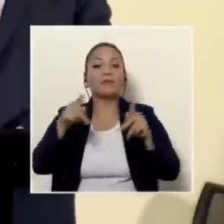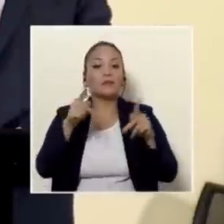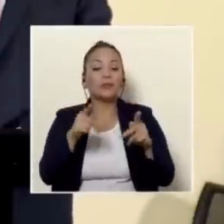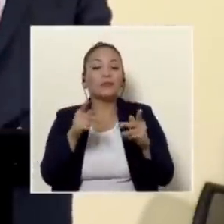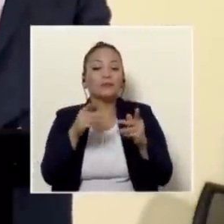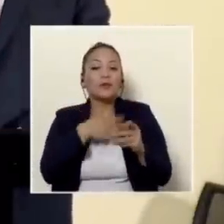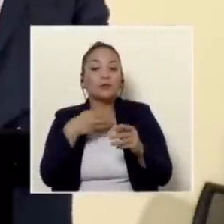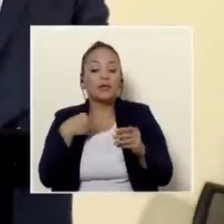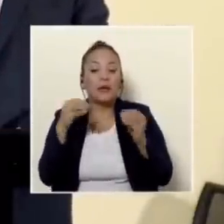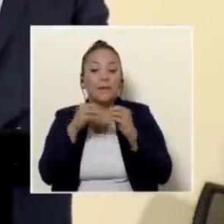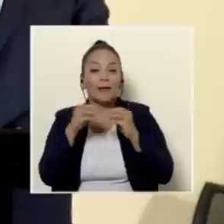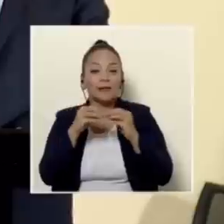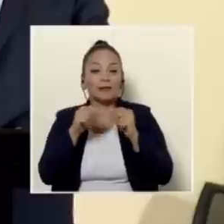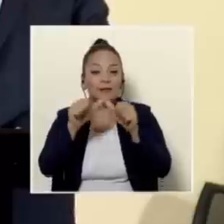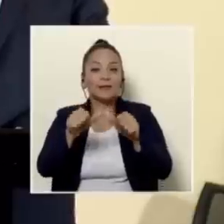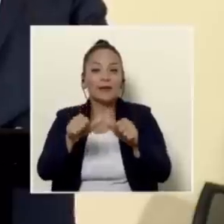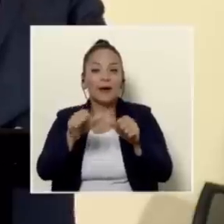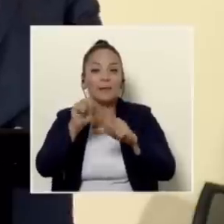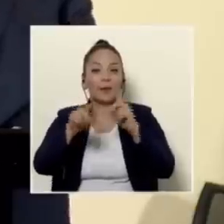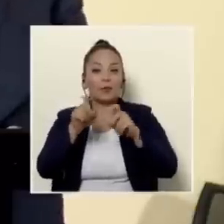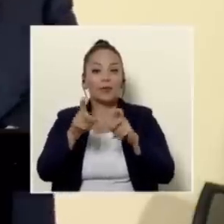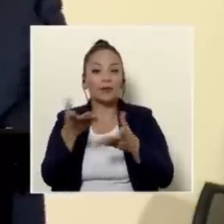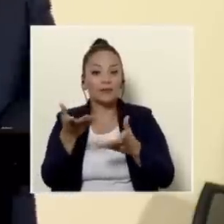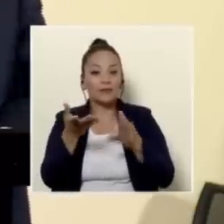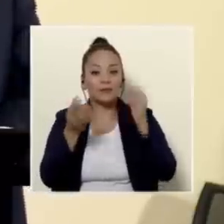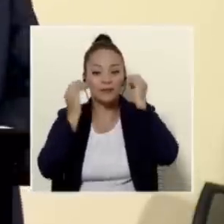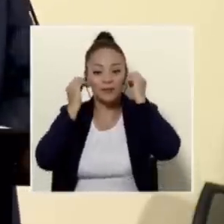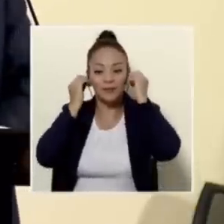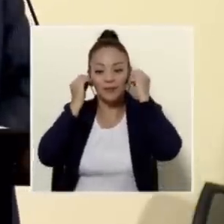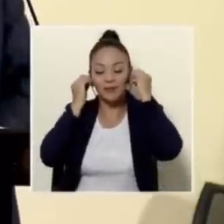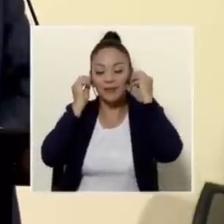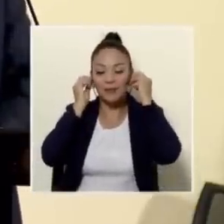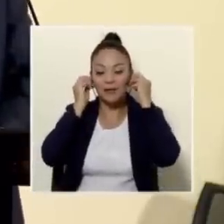manos los que les gustaría que la rifa siga. Ok.